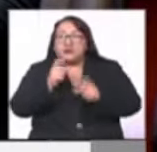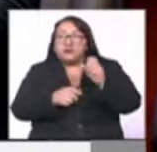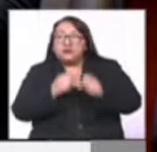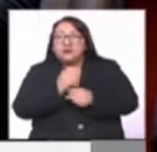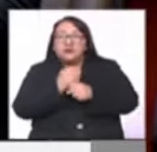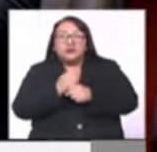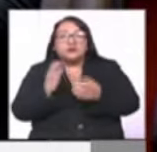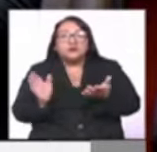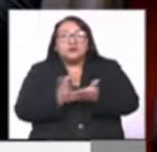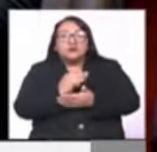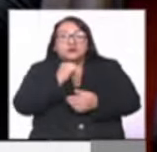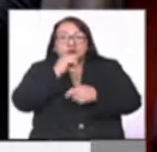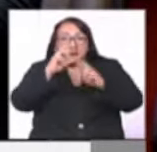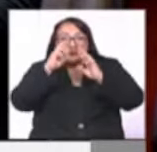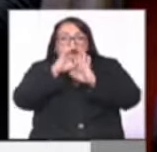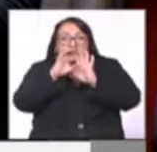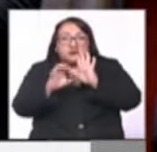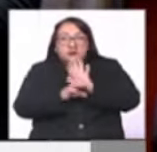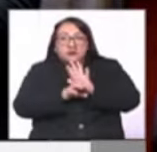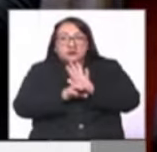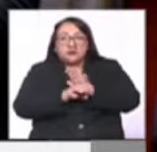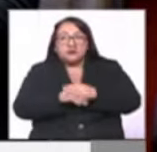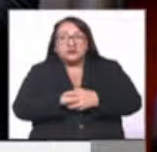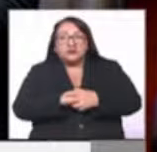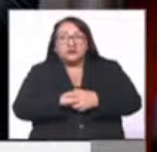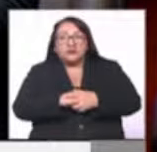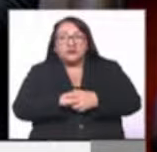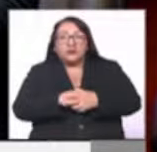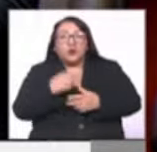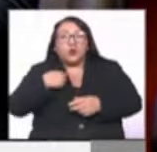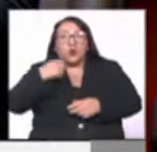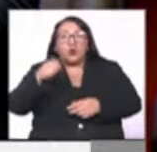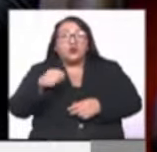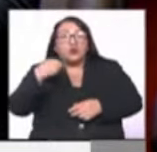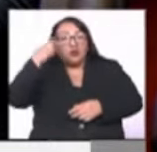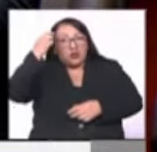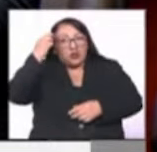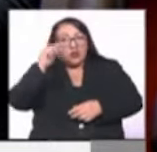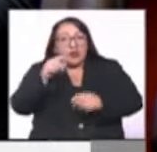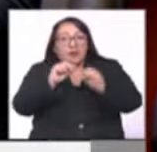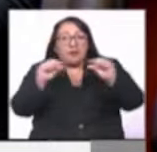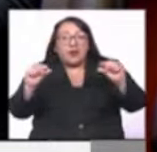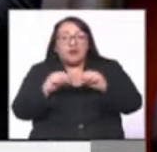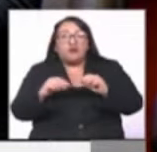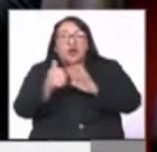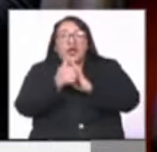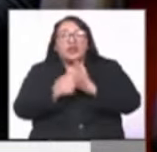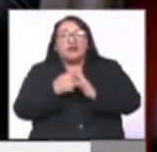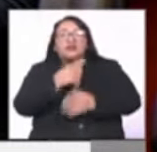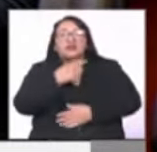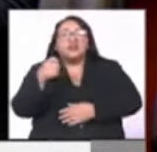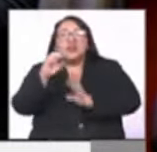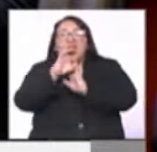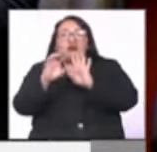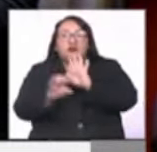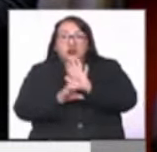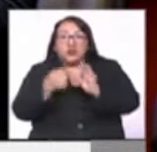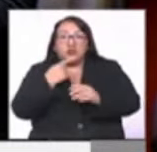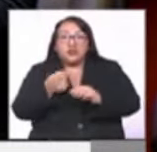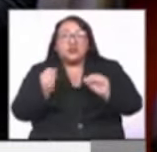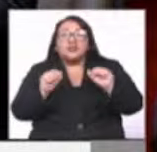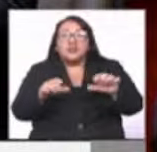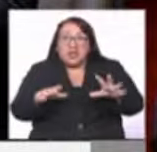destitución por infracción constitucional en un juicio político previsto en el primer párrafo del artículo 100 de la Constitución se